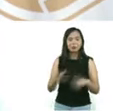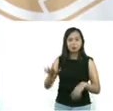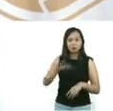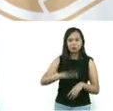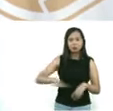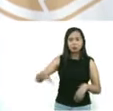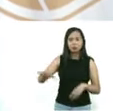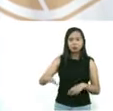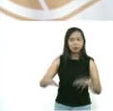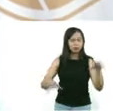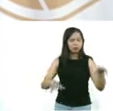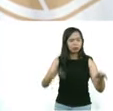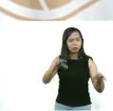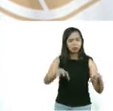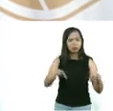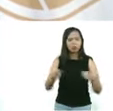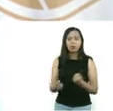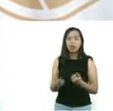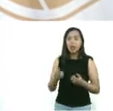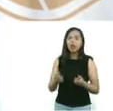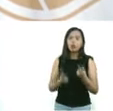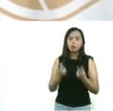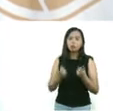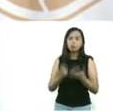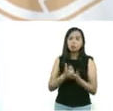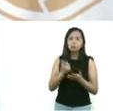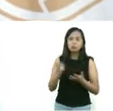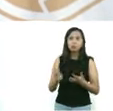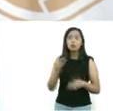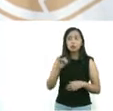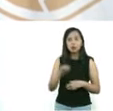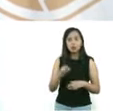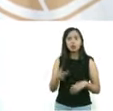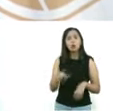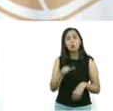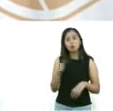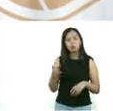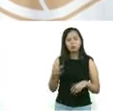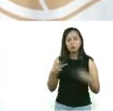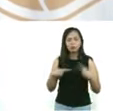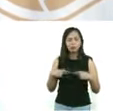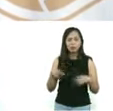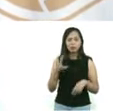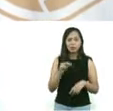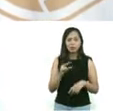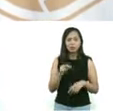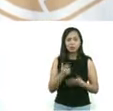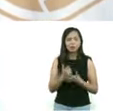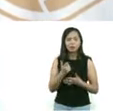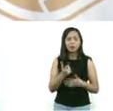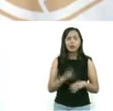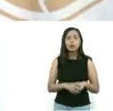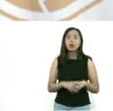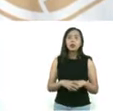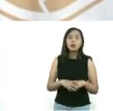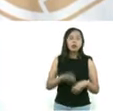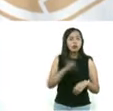plazas, algunos de ellos han pagado su contraprestación, algunos no. Algunas plazas se han convertido en